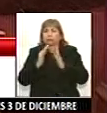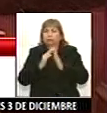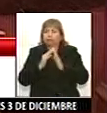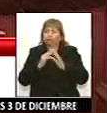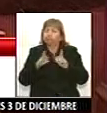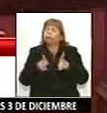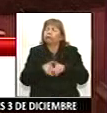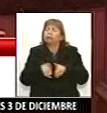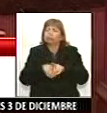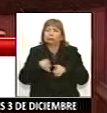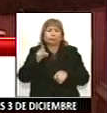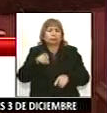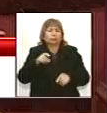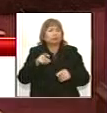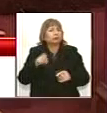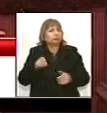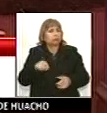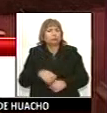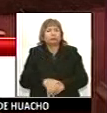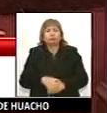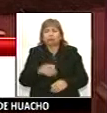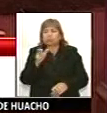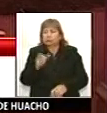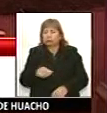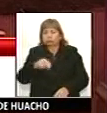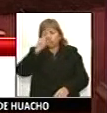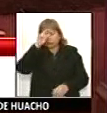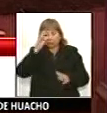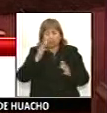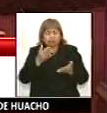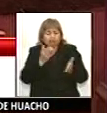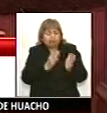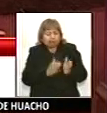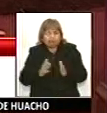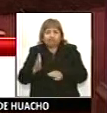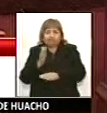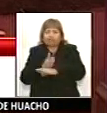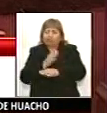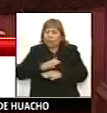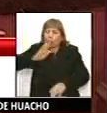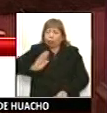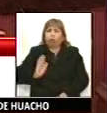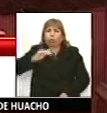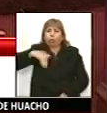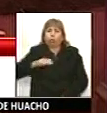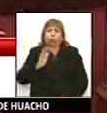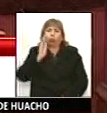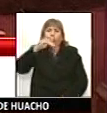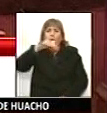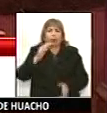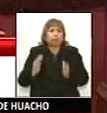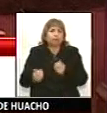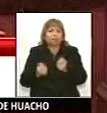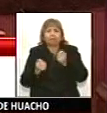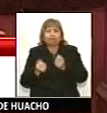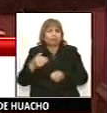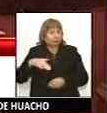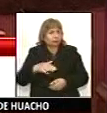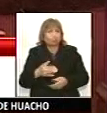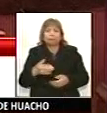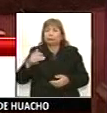también es la prioridad que necesitan los peruanos, mejorar las trochas carrozables, mejorar